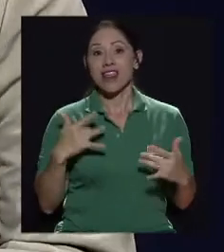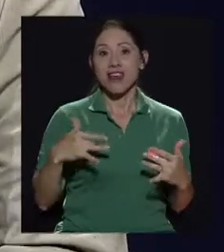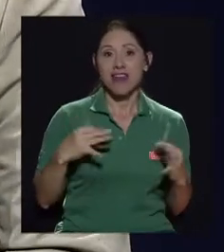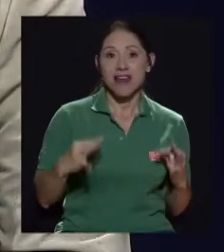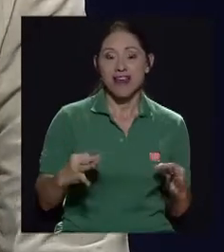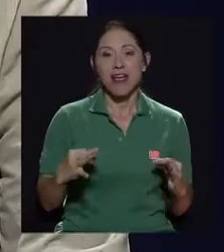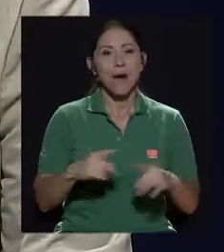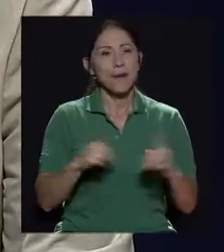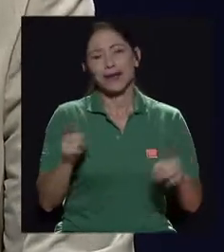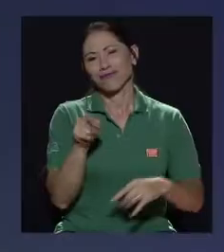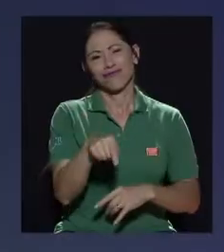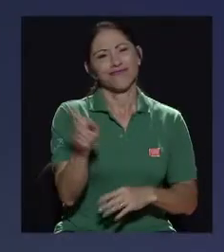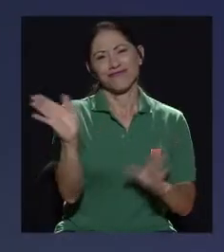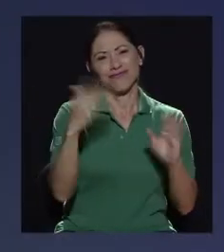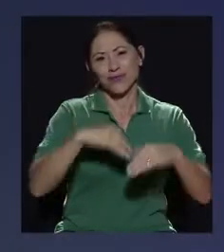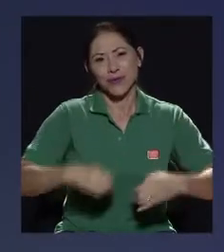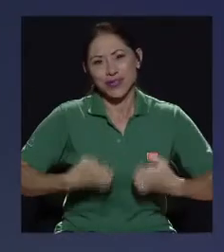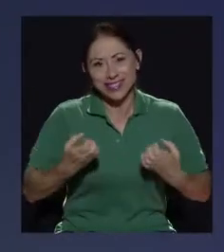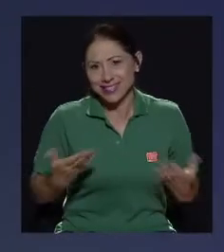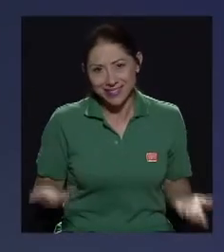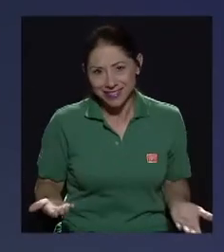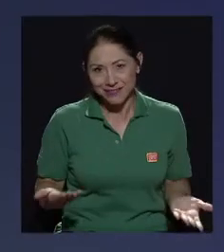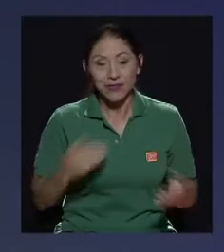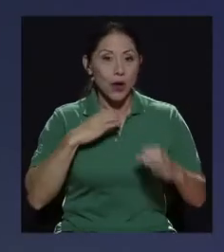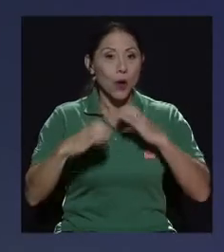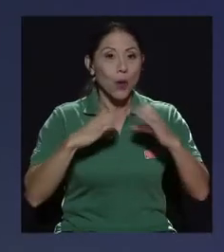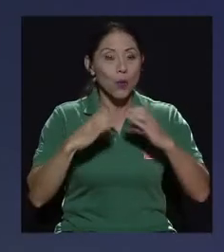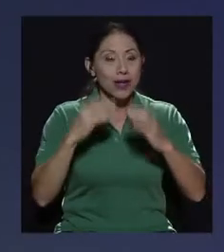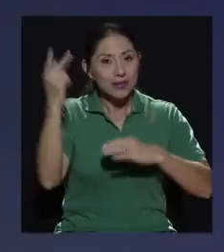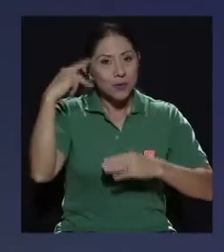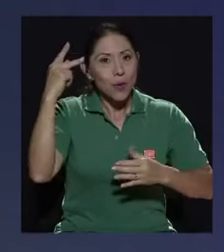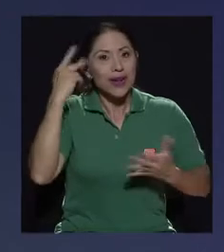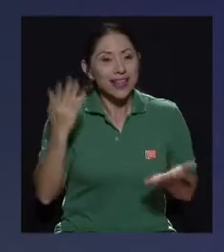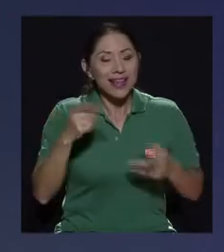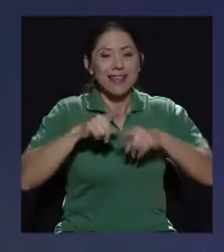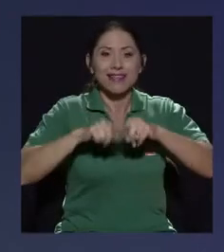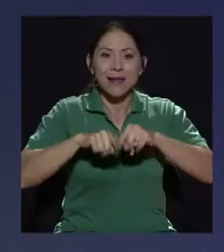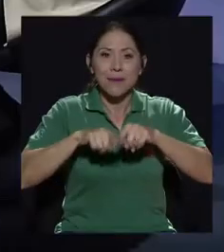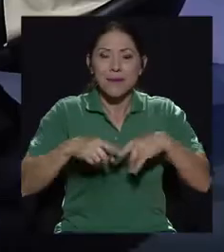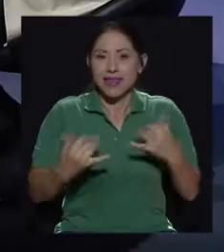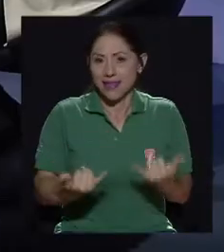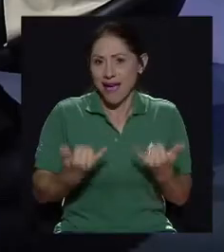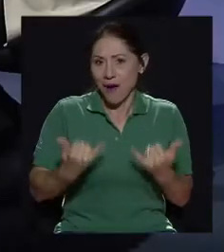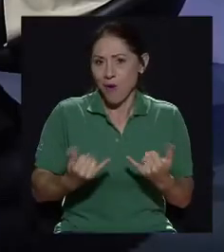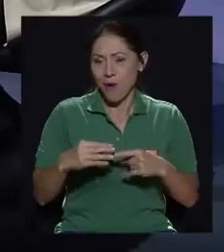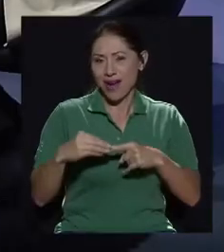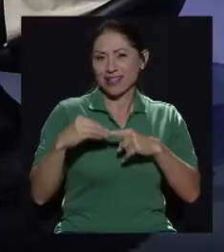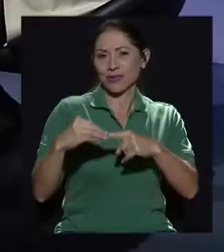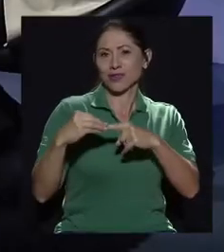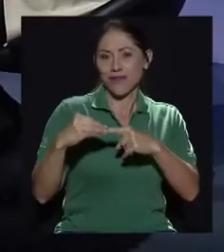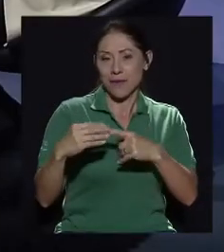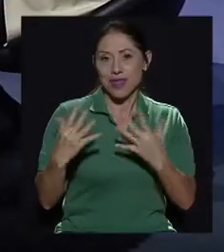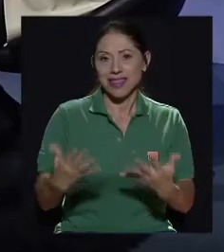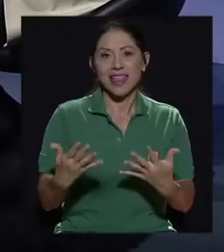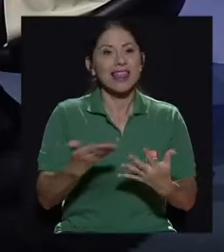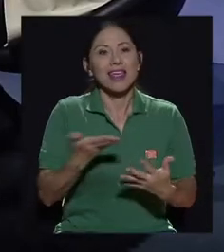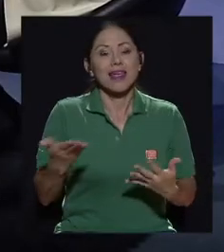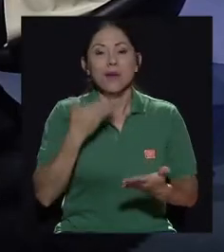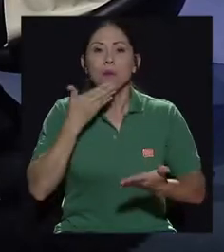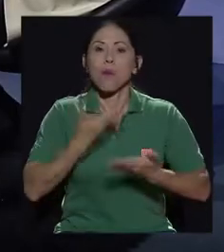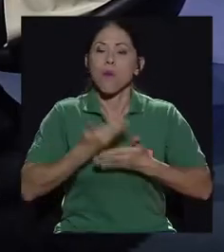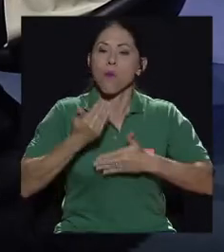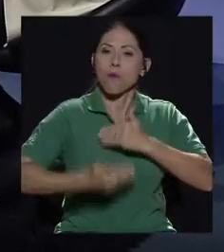de poder leer verdad no eso no existe en la comunicación política depende ahora exclusivamente